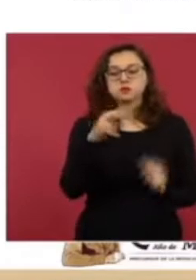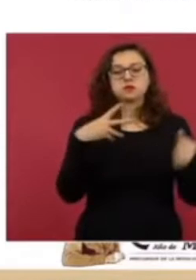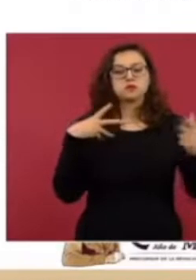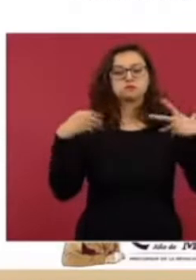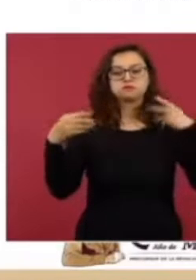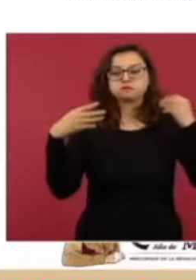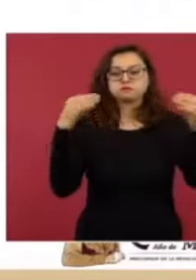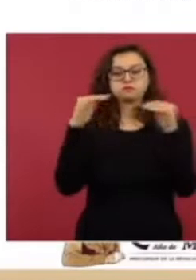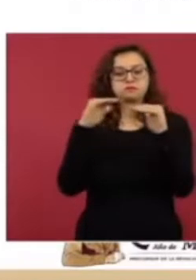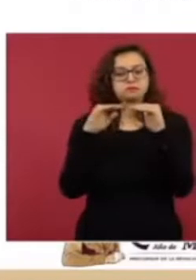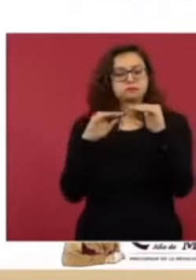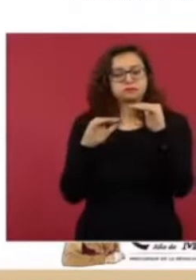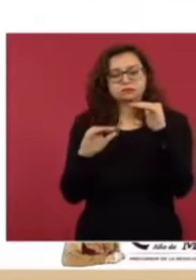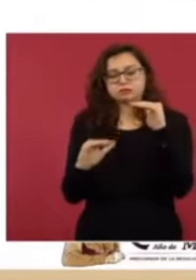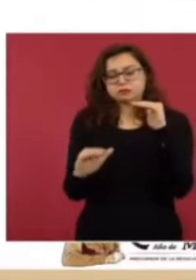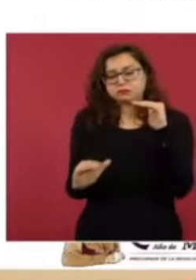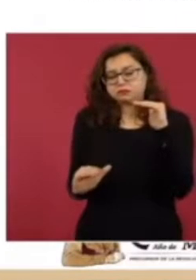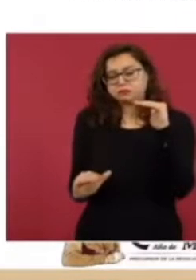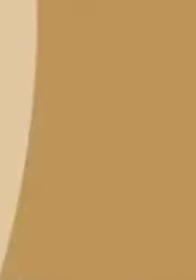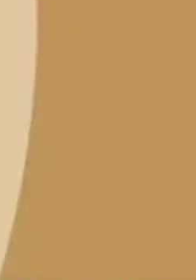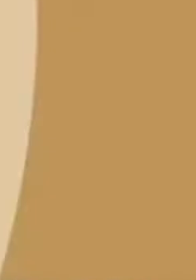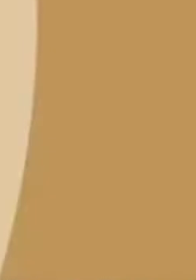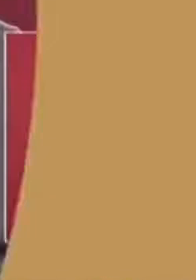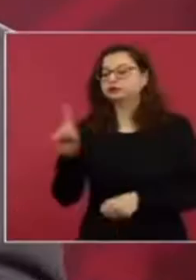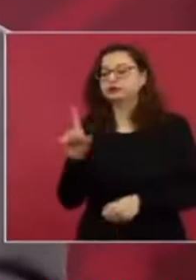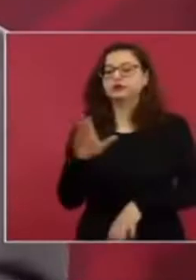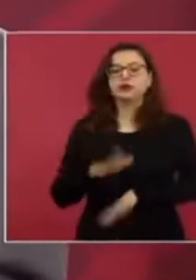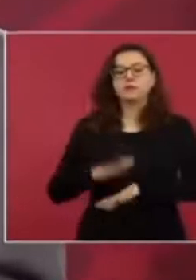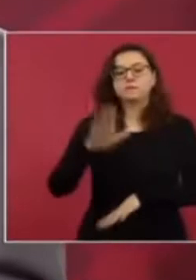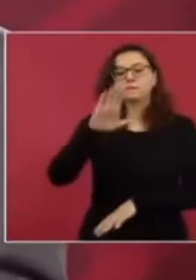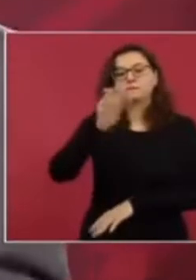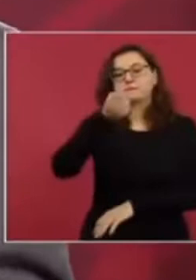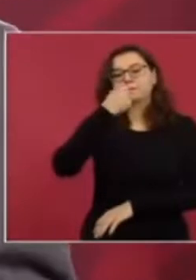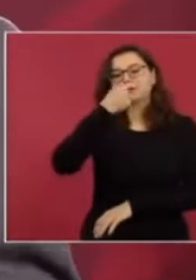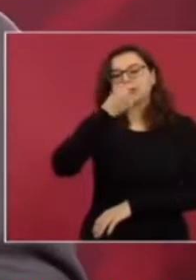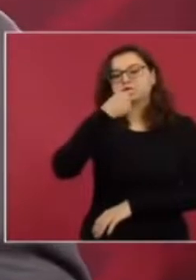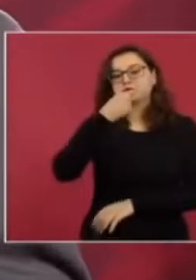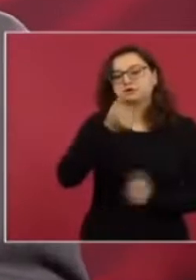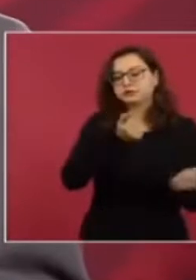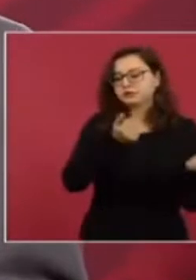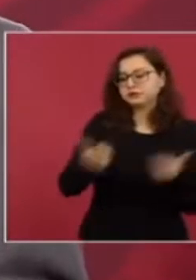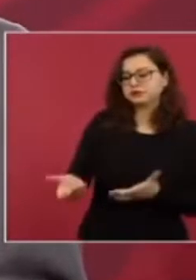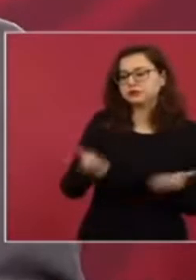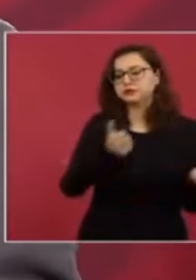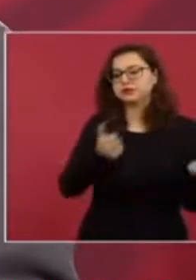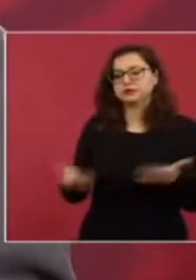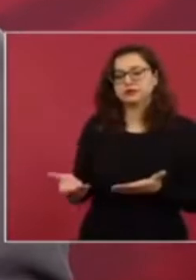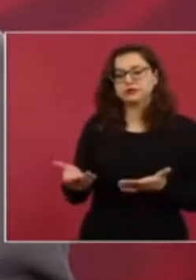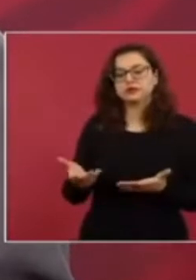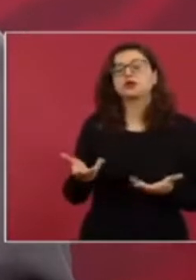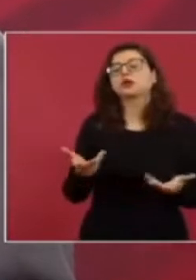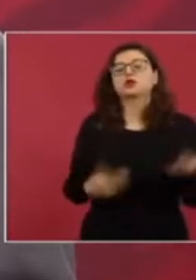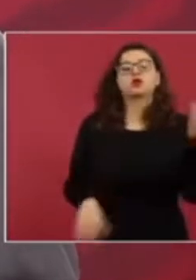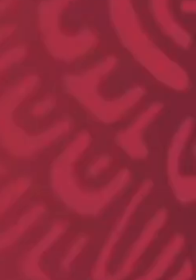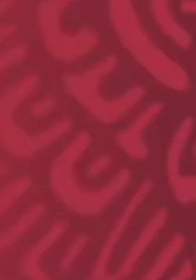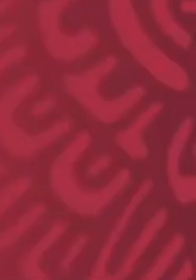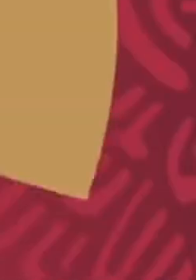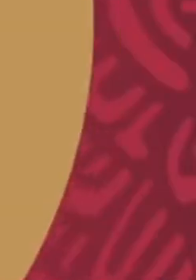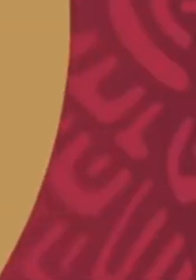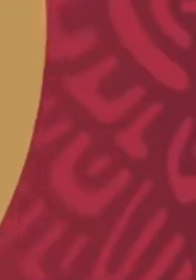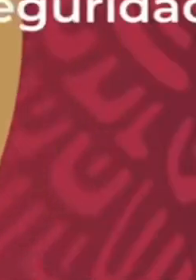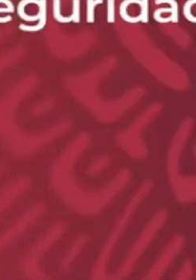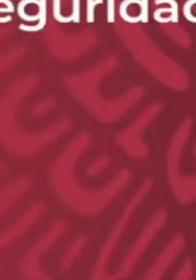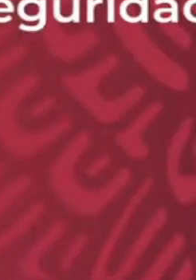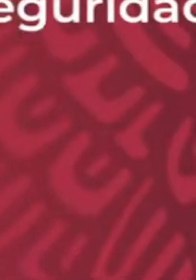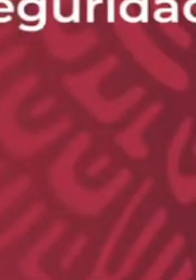Seguramente llegaremos a niveles mínimos de esta epidemia. El presidente López Obrador presentó el plan de fortalecimiento del sector